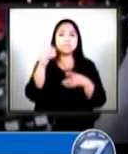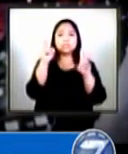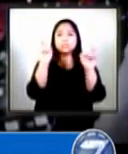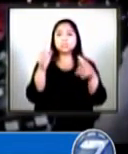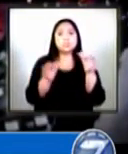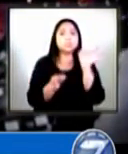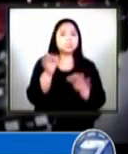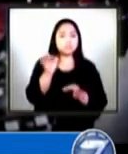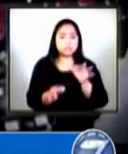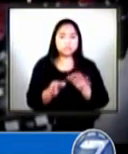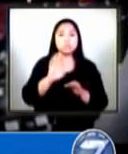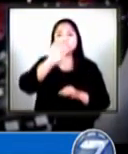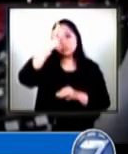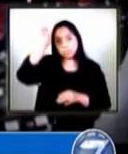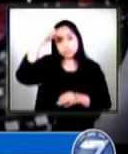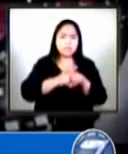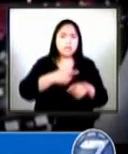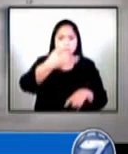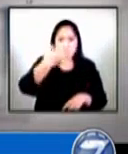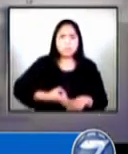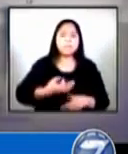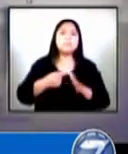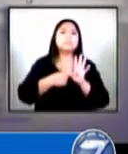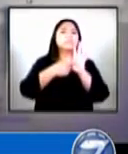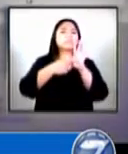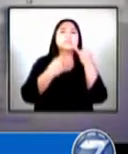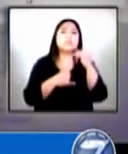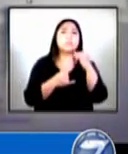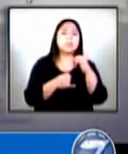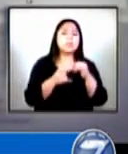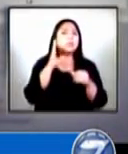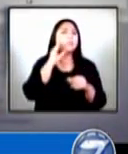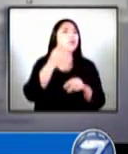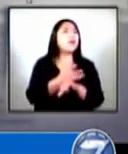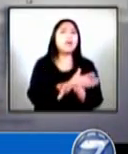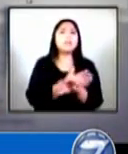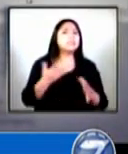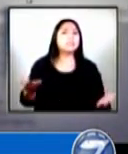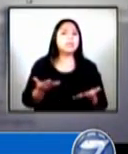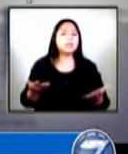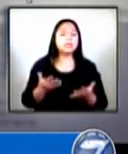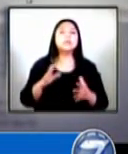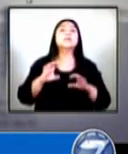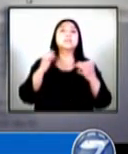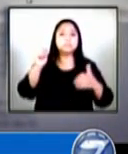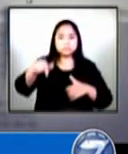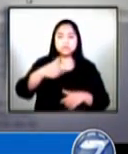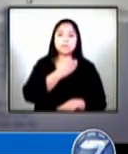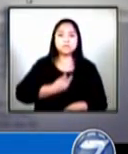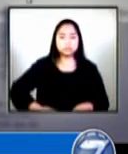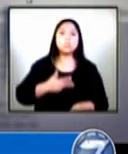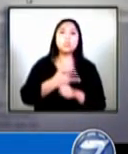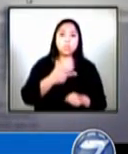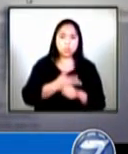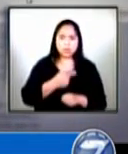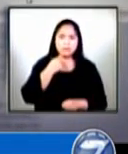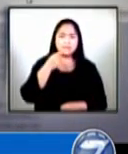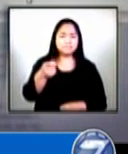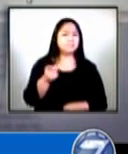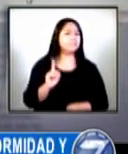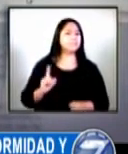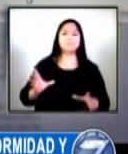Políticos del Consejo Permanente de la OEA. Oportunamente, el Estado de Guatemala expresó su